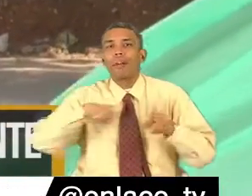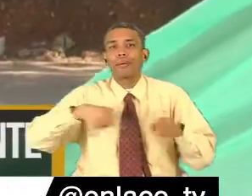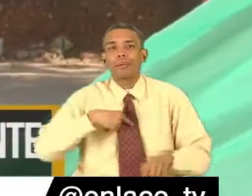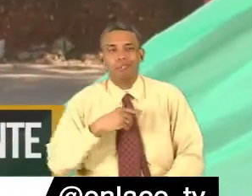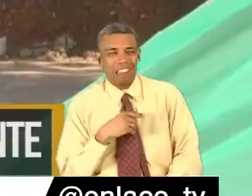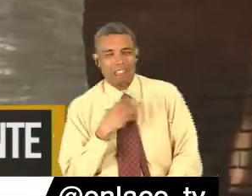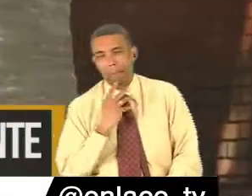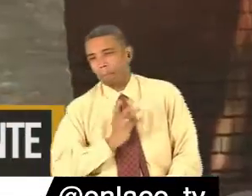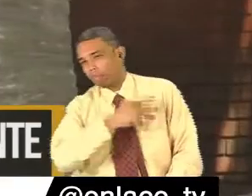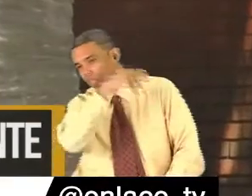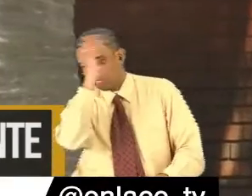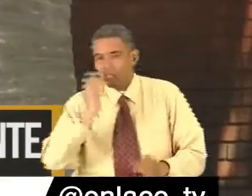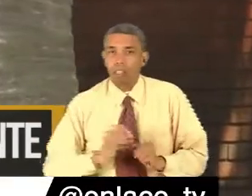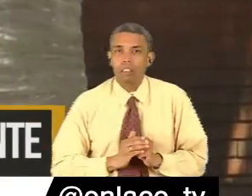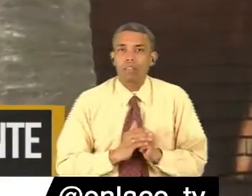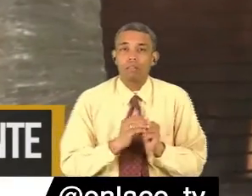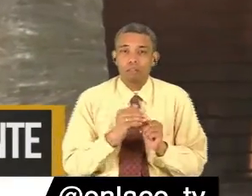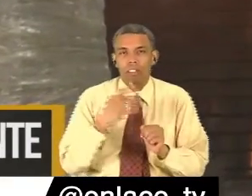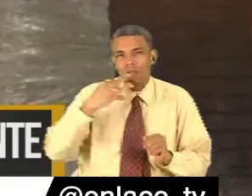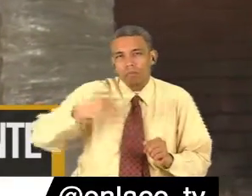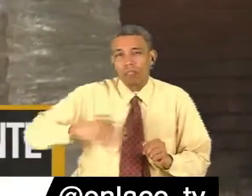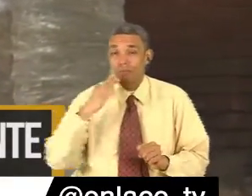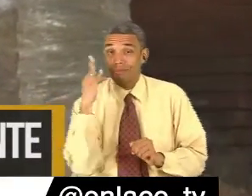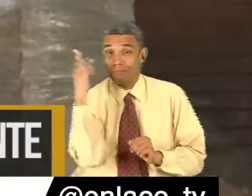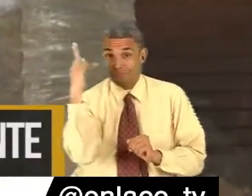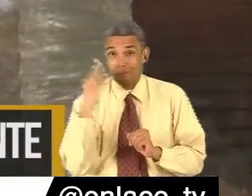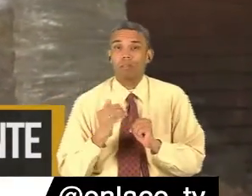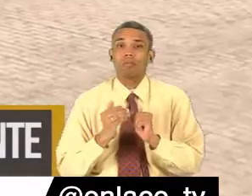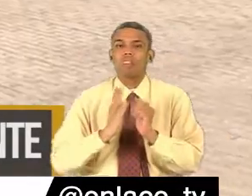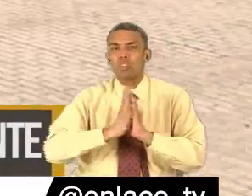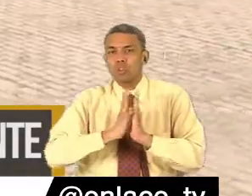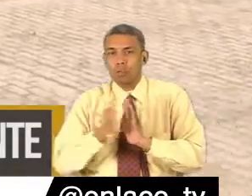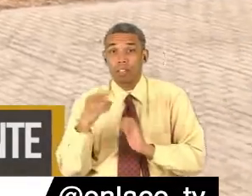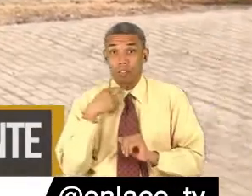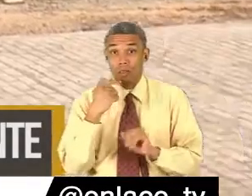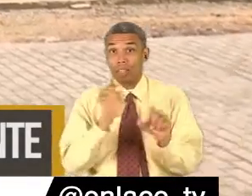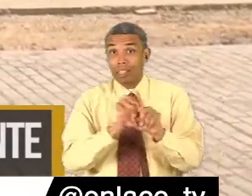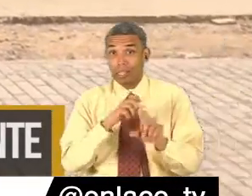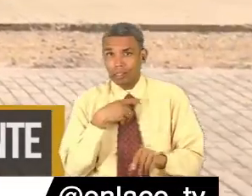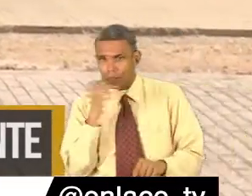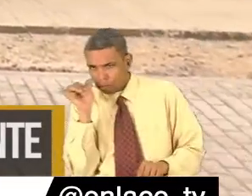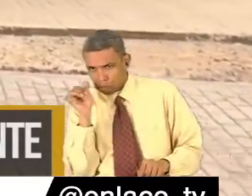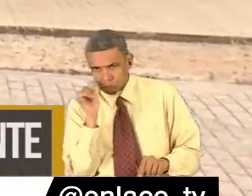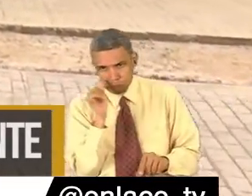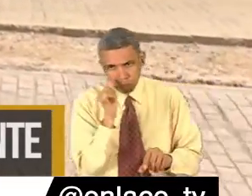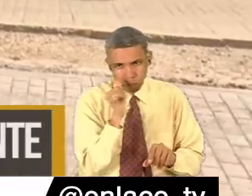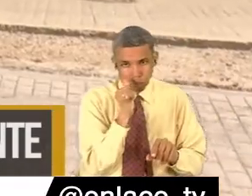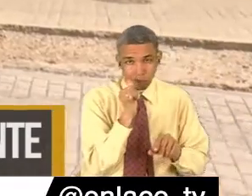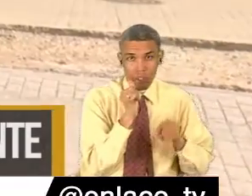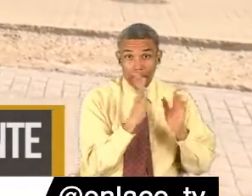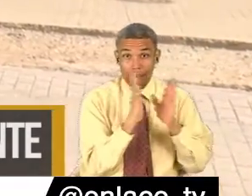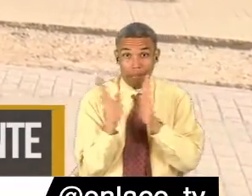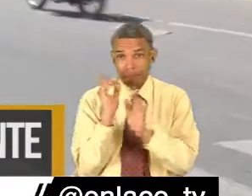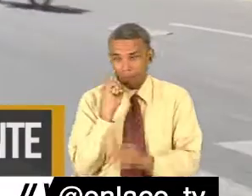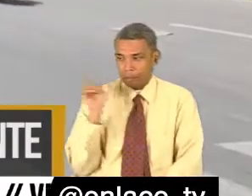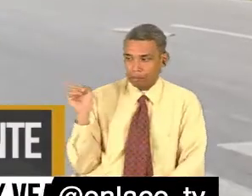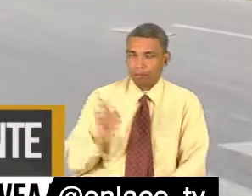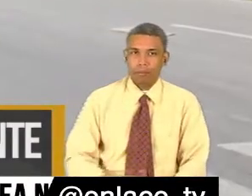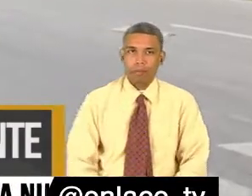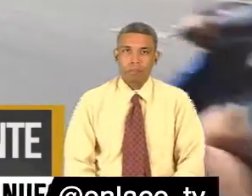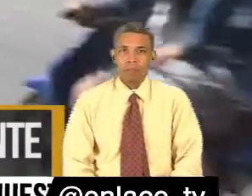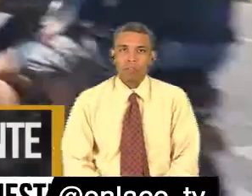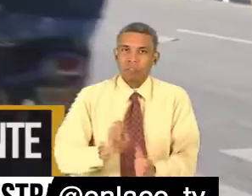hecho hoy por Enlace Noticias en la zona céntrica del comercio sobre la calle 49, este era el panorama en el Día Mundial del Medio Ambiente. Sacos